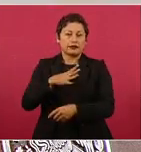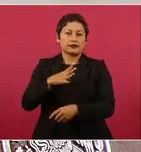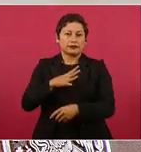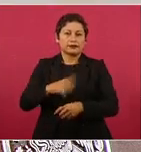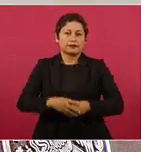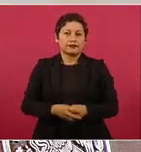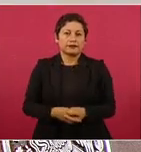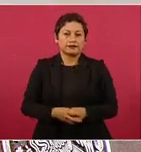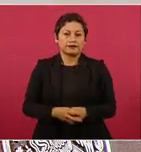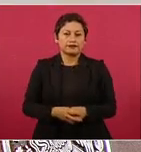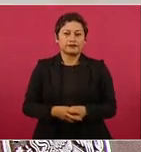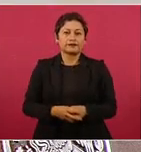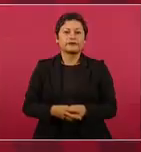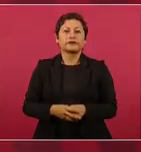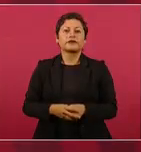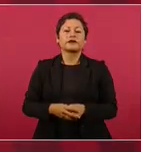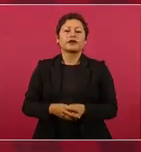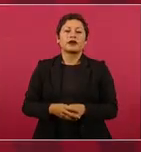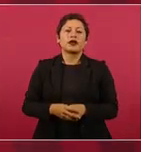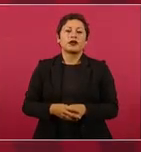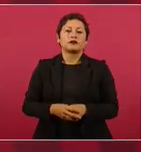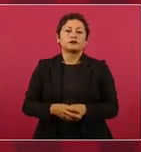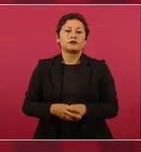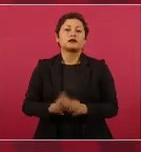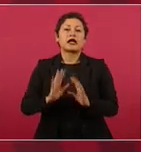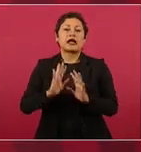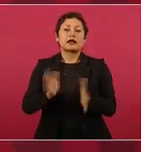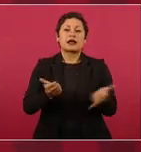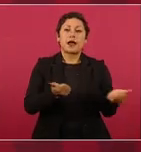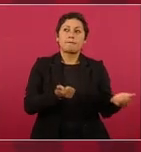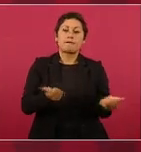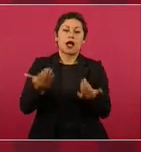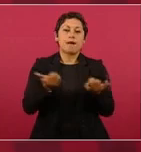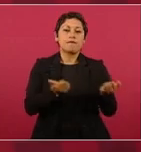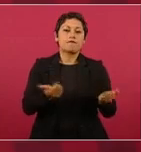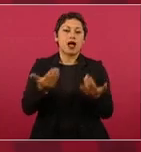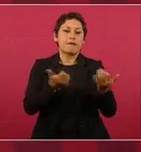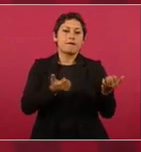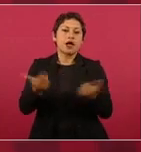ya se está llevando gas mediante este